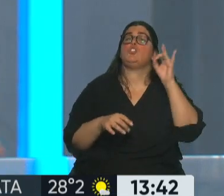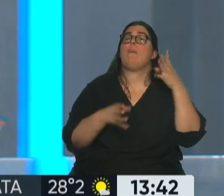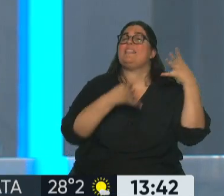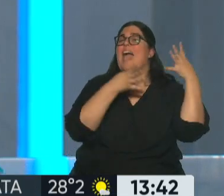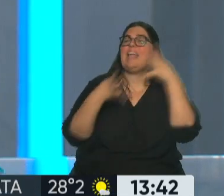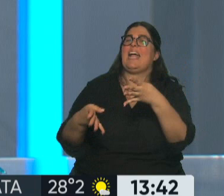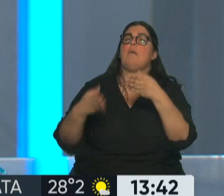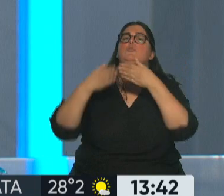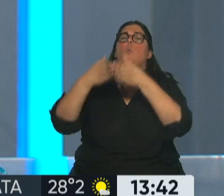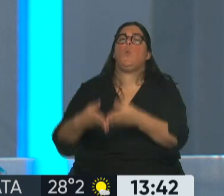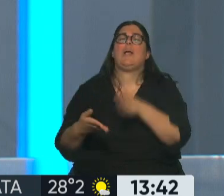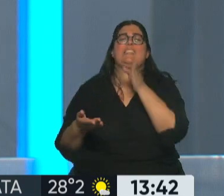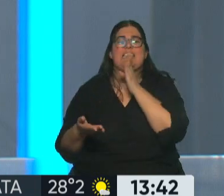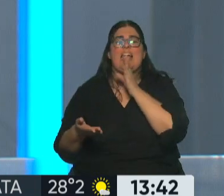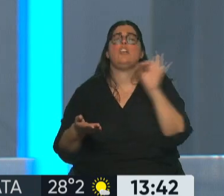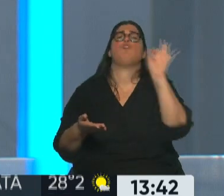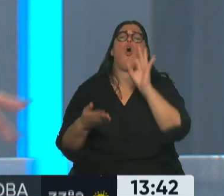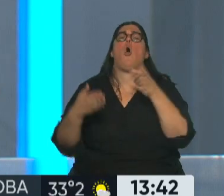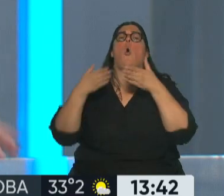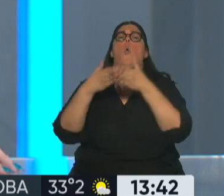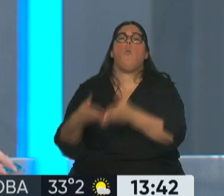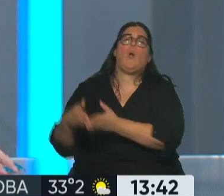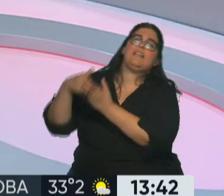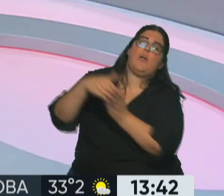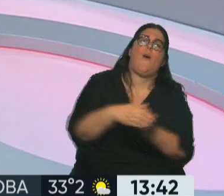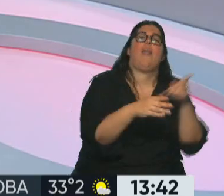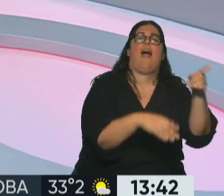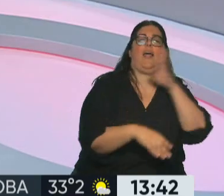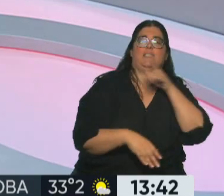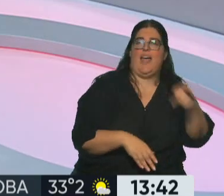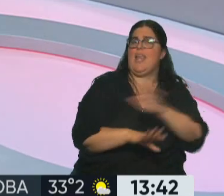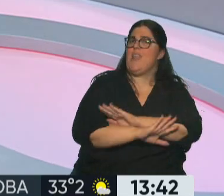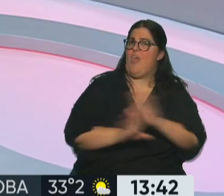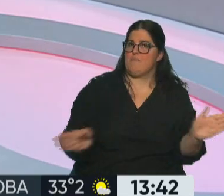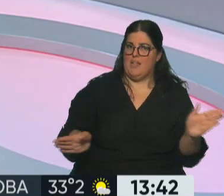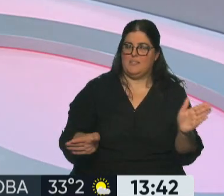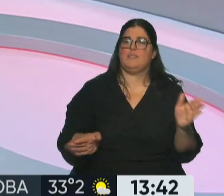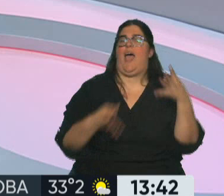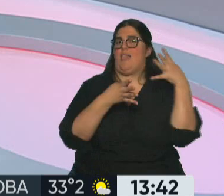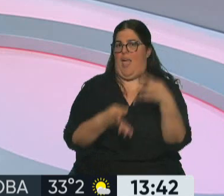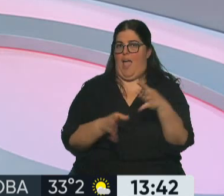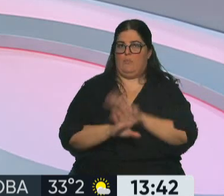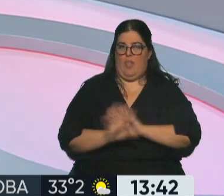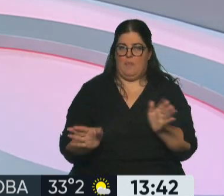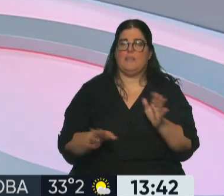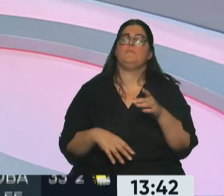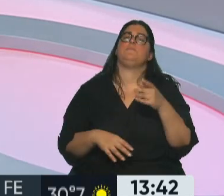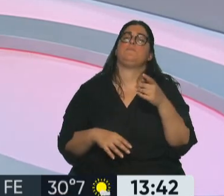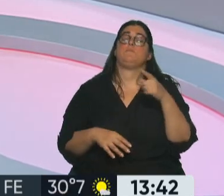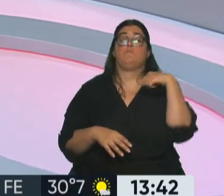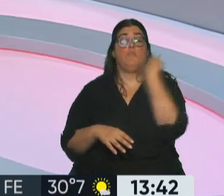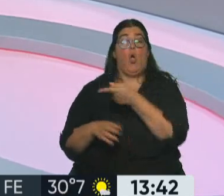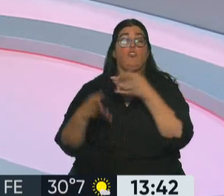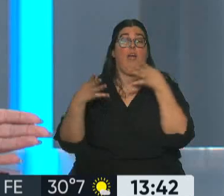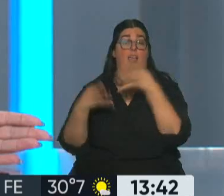israelíes o buques que van a Israel a esta guerra injusta y y y demás eh planteando De hecho justamente la otra guerra que estamos